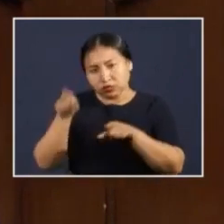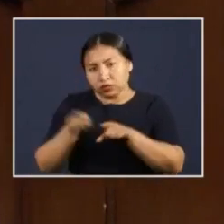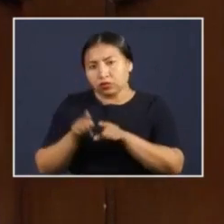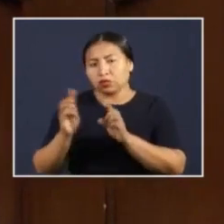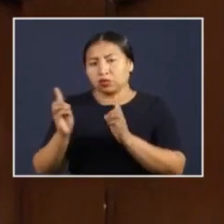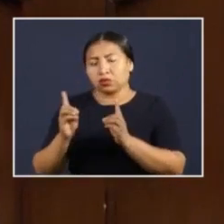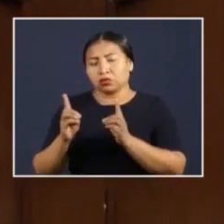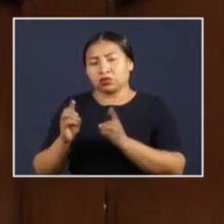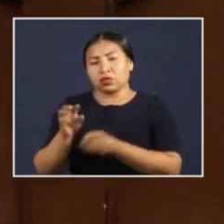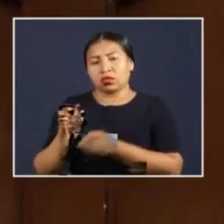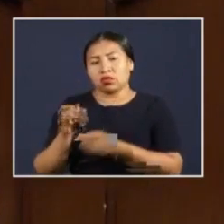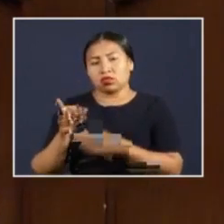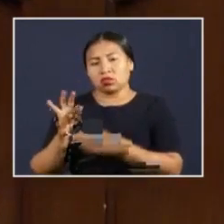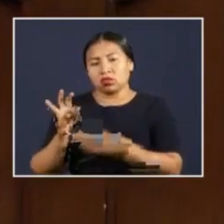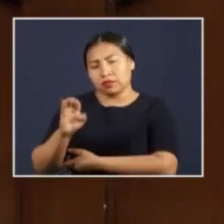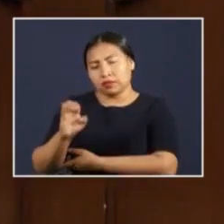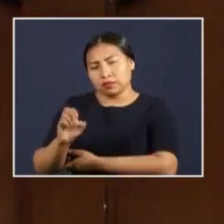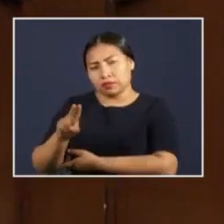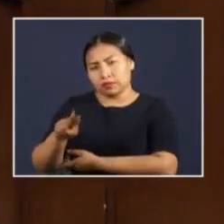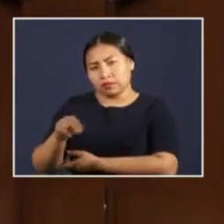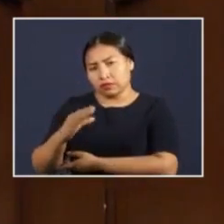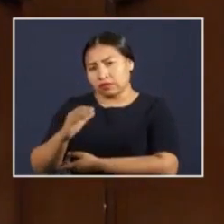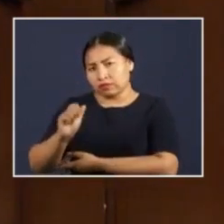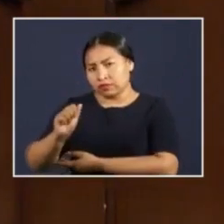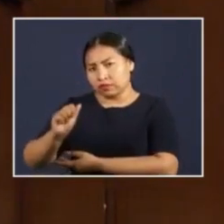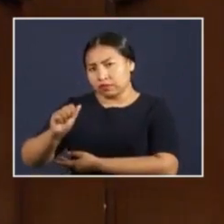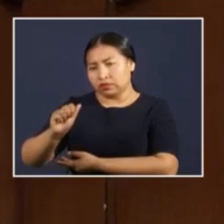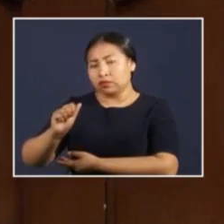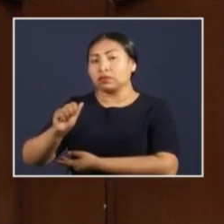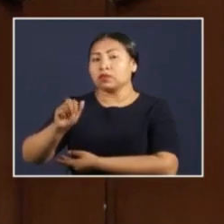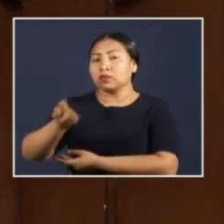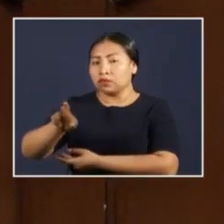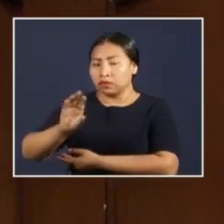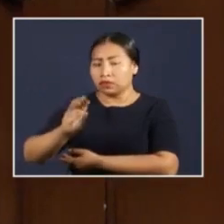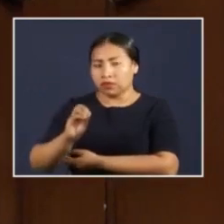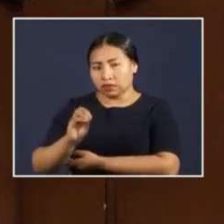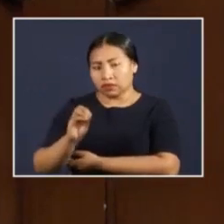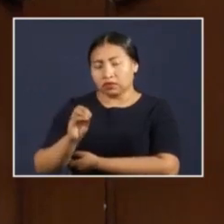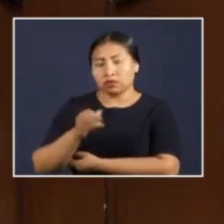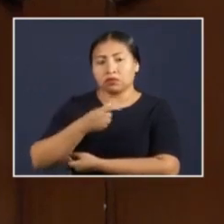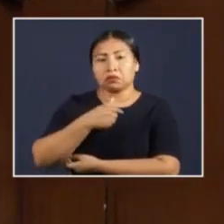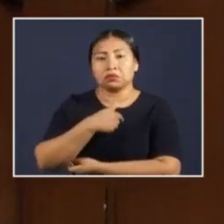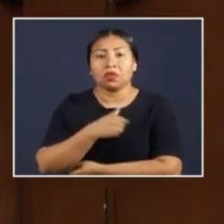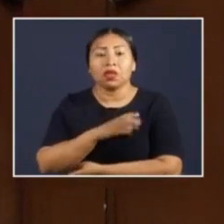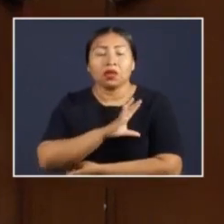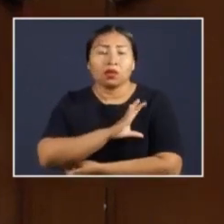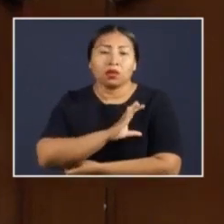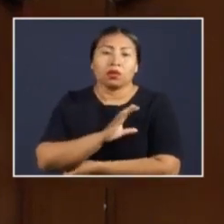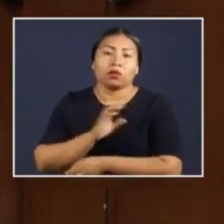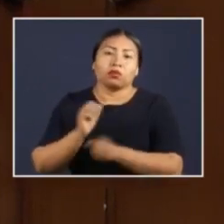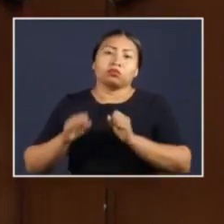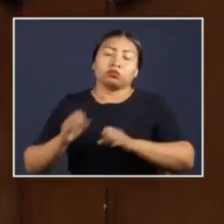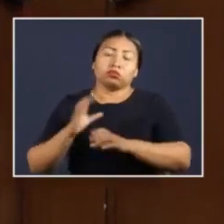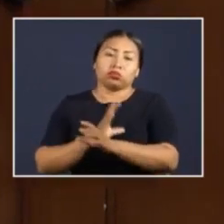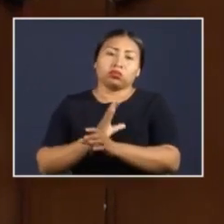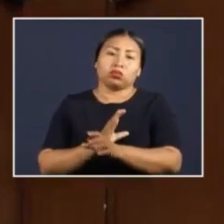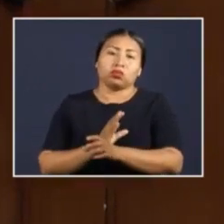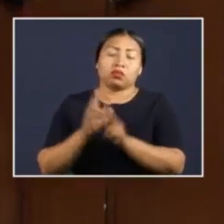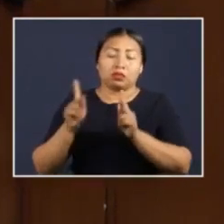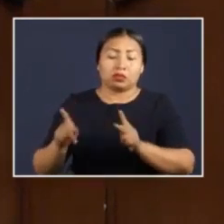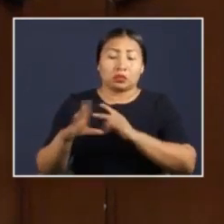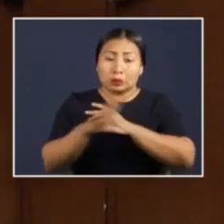proyecto de ley no pugna por la capacitación de esas personas y llevarlos un nivel de especialidad que les permita una mejor labor dentro de los centros